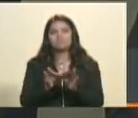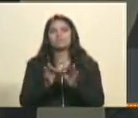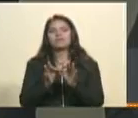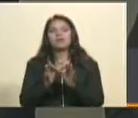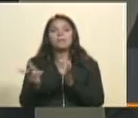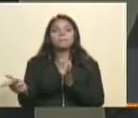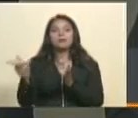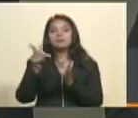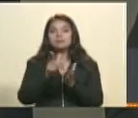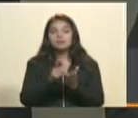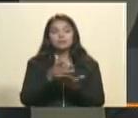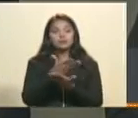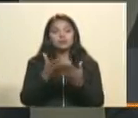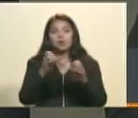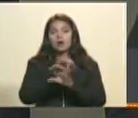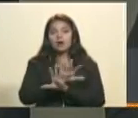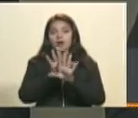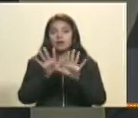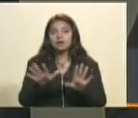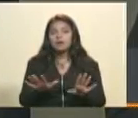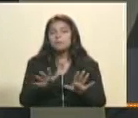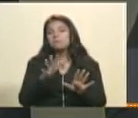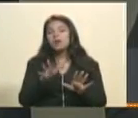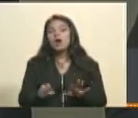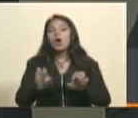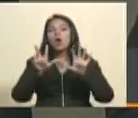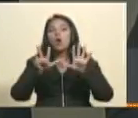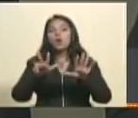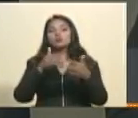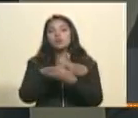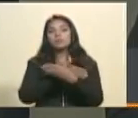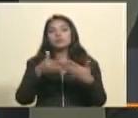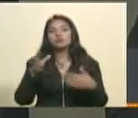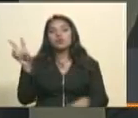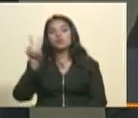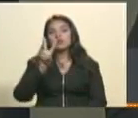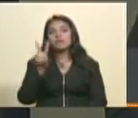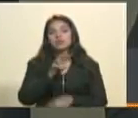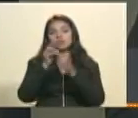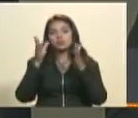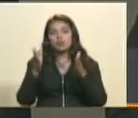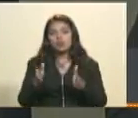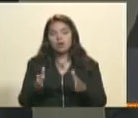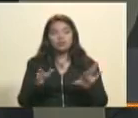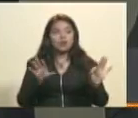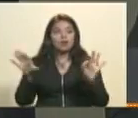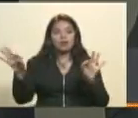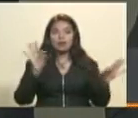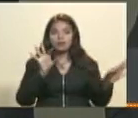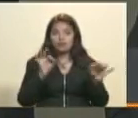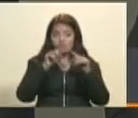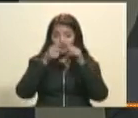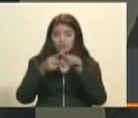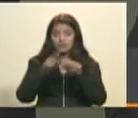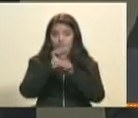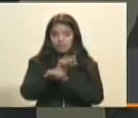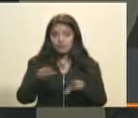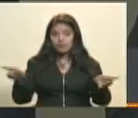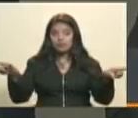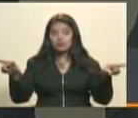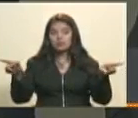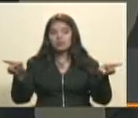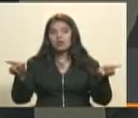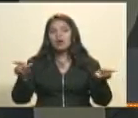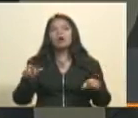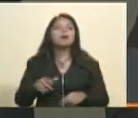con la participación de más de 8 millones de electores, según las cifras difundidas por